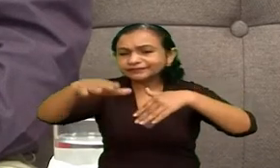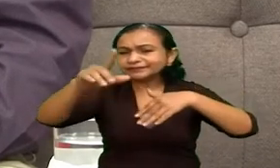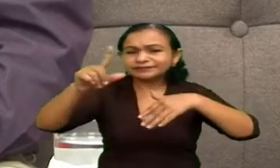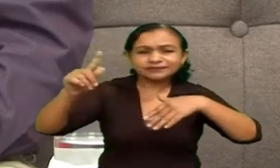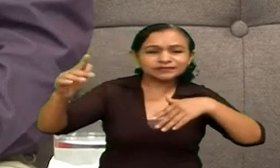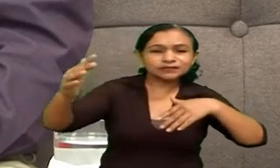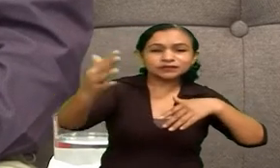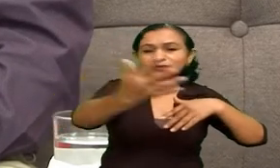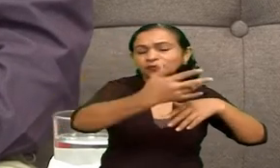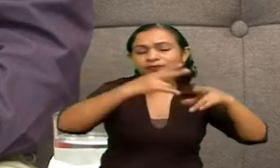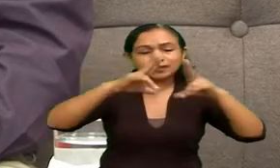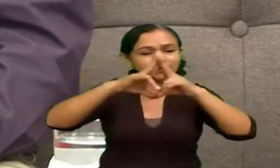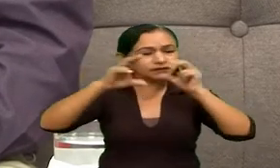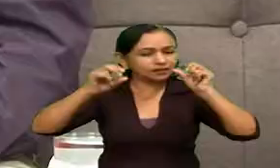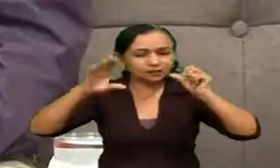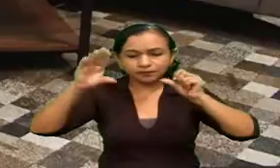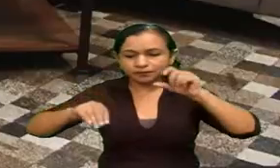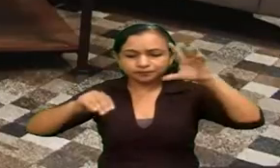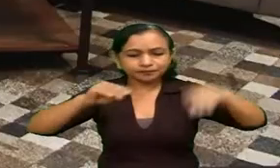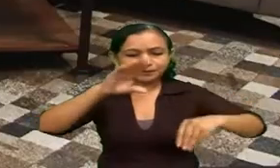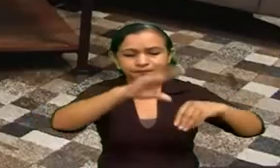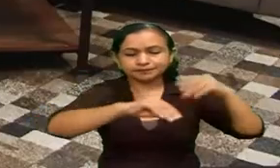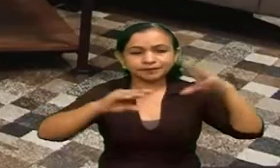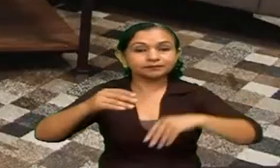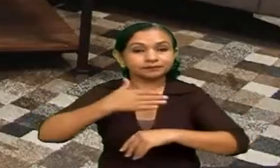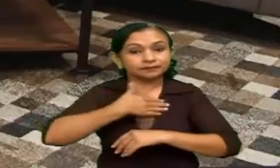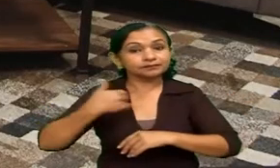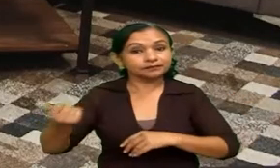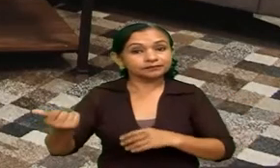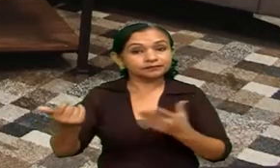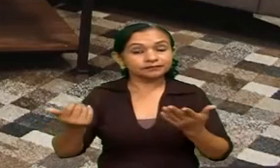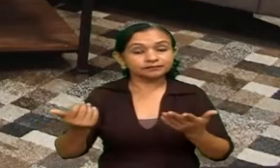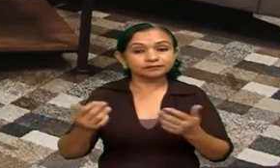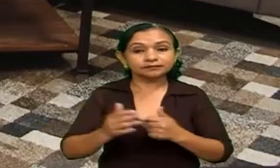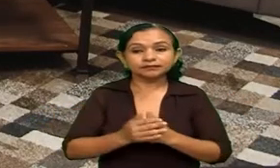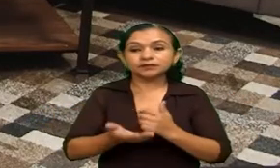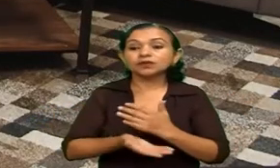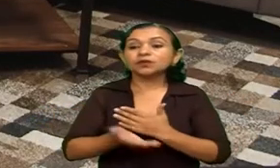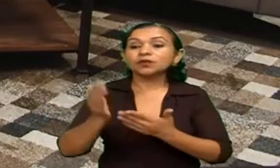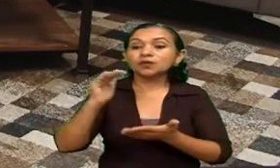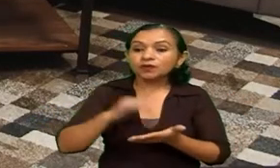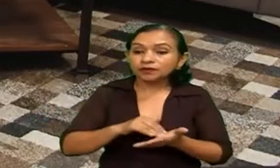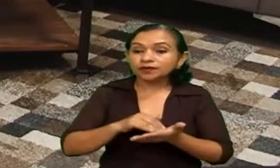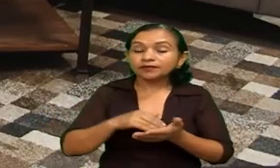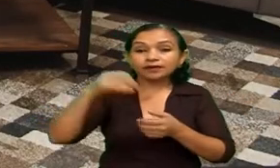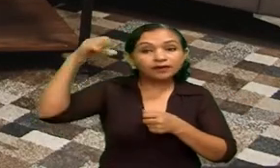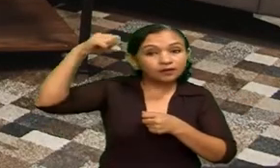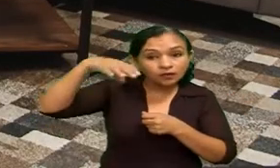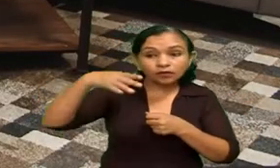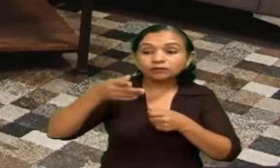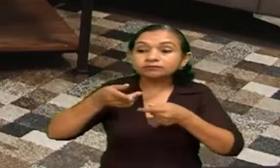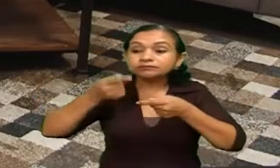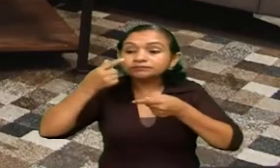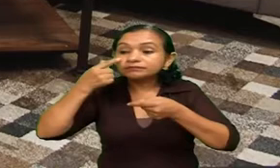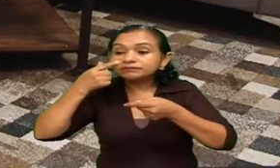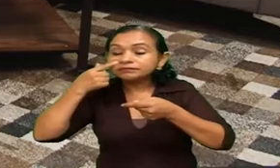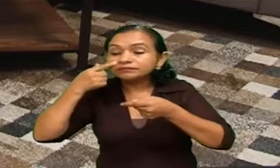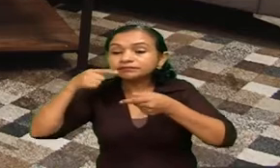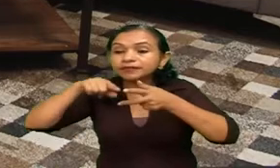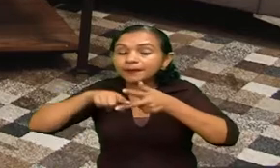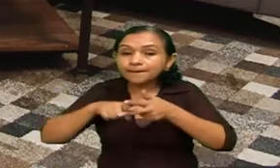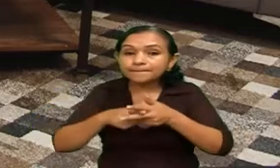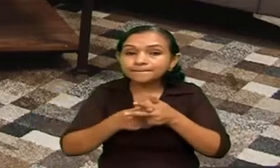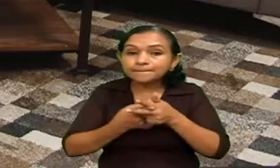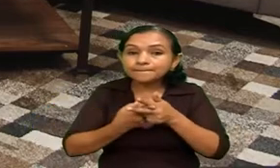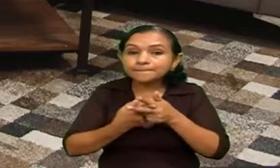líneas de Nicaragua. Así es. Entonces, a la hora de restablecer el sistema, ¿verdad?, tenés que empezar